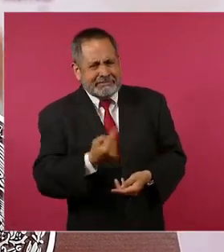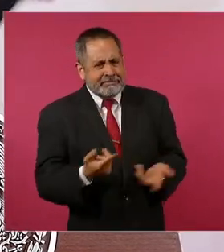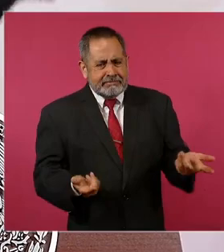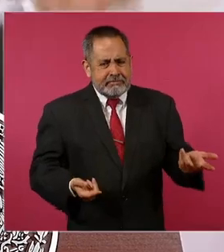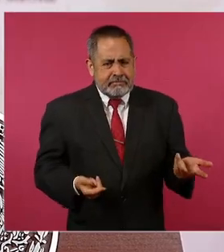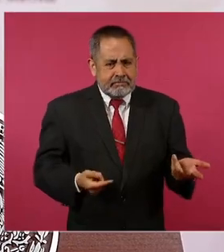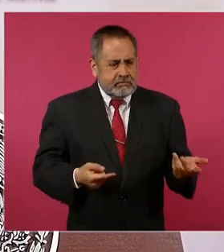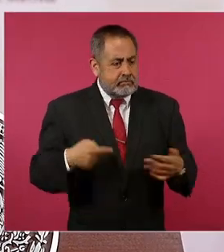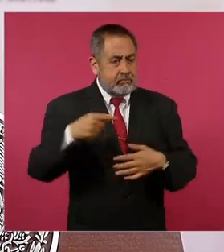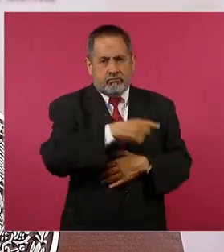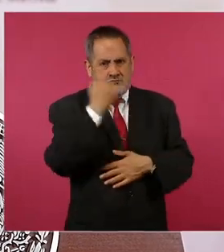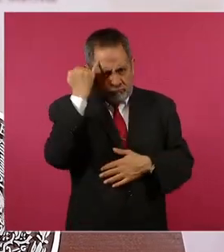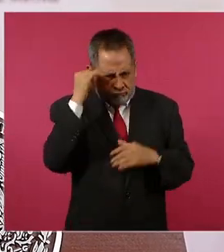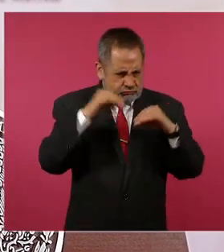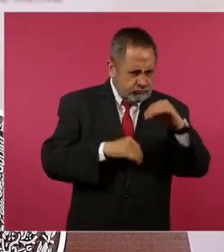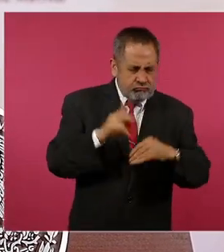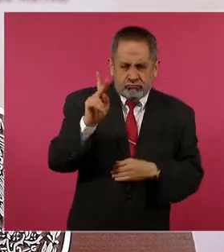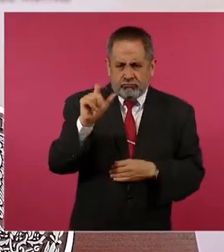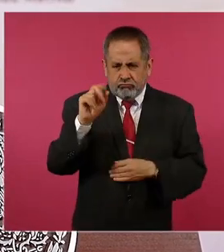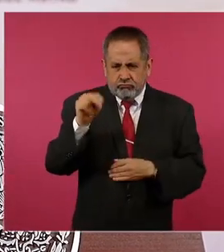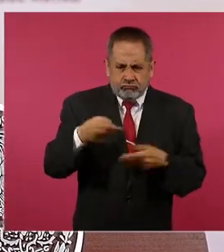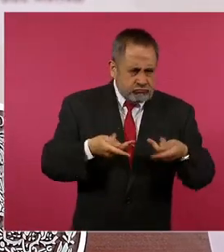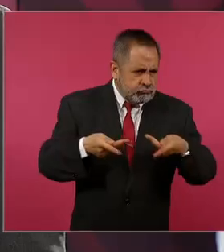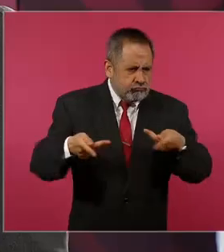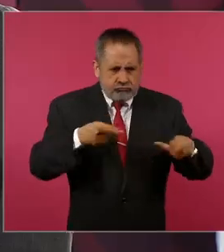encabezando tú una estrategia política?